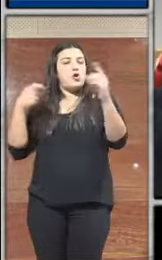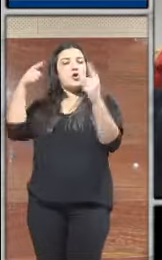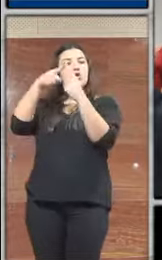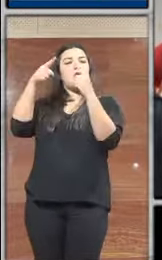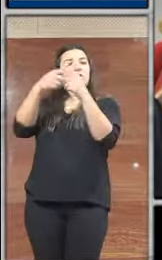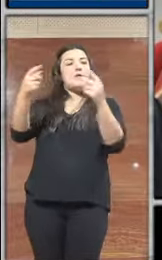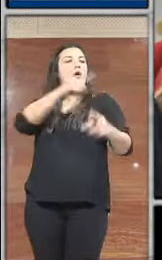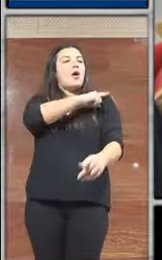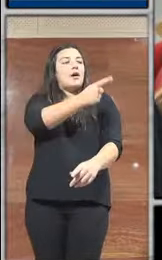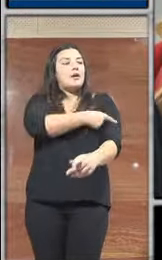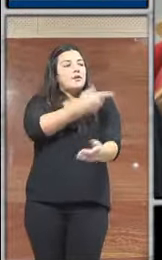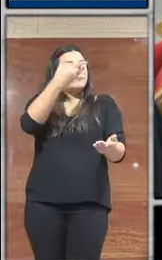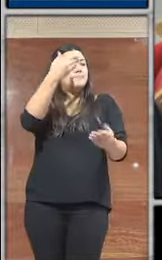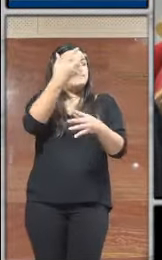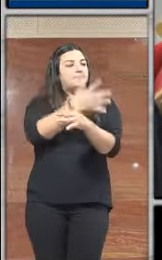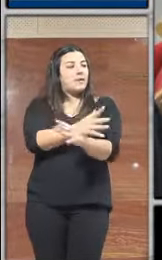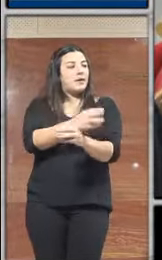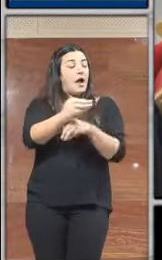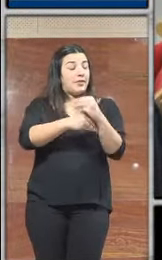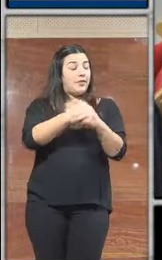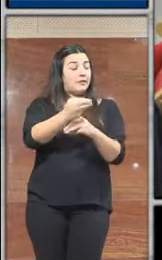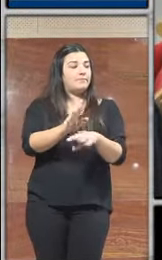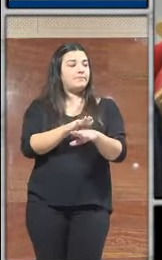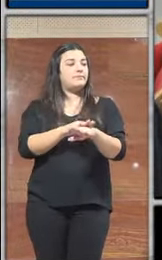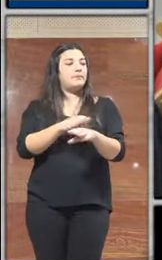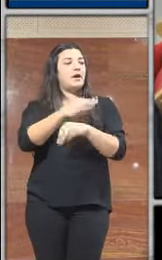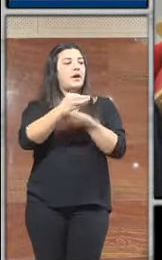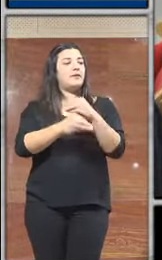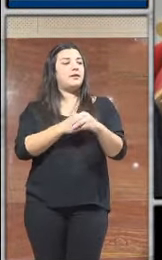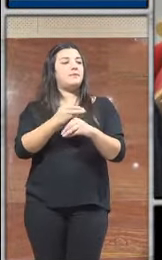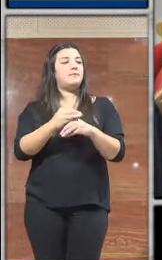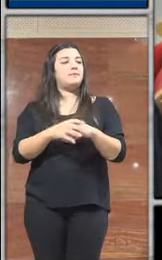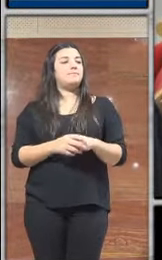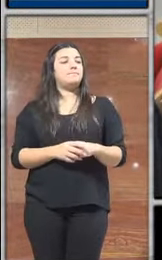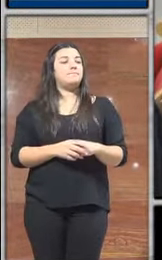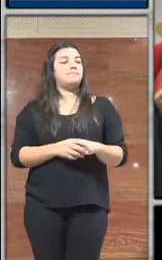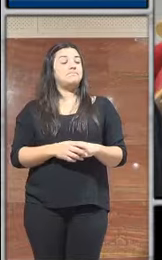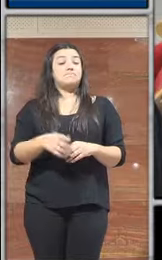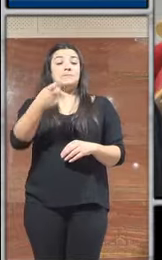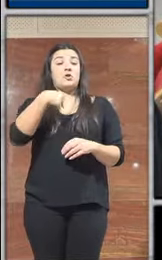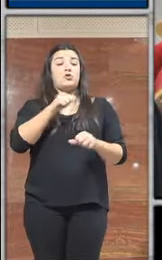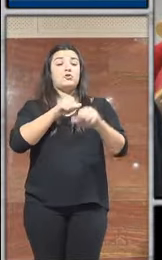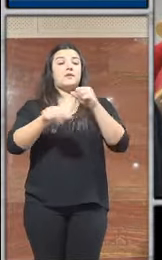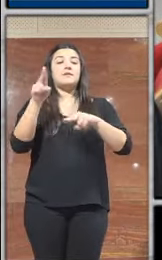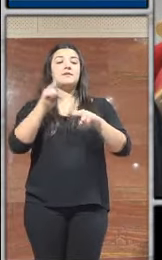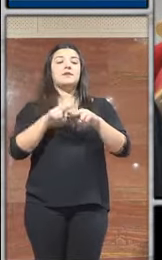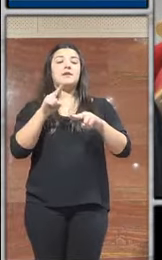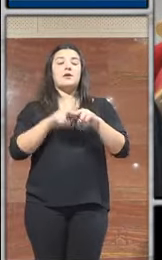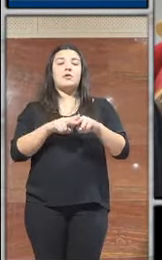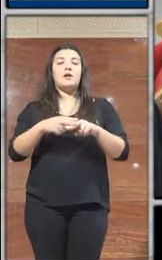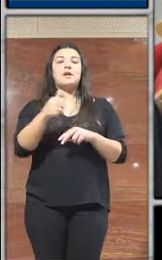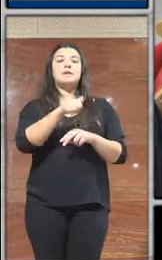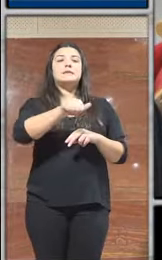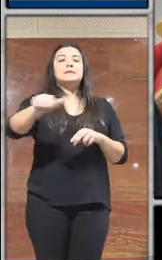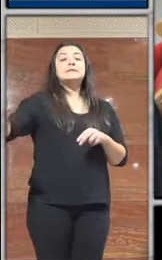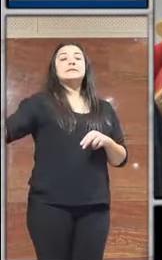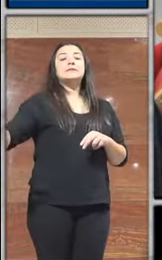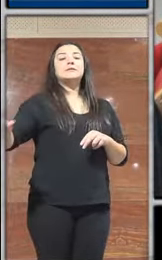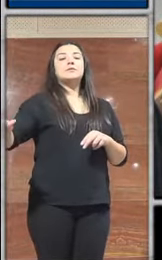de fisio también recogen estadísticas lo cual después el fisio pues puede estudiar etcétera y nosotros desde Tarragona vamos a iniciar la semana que viene un proyecto